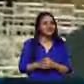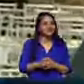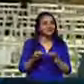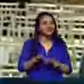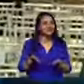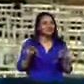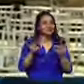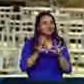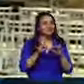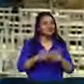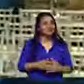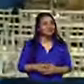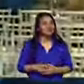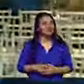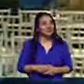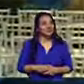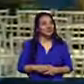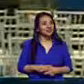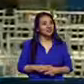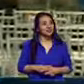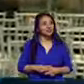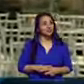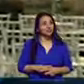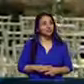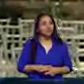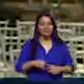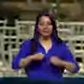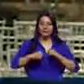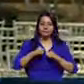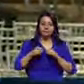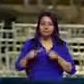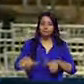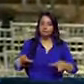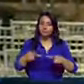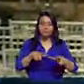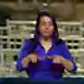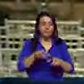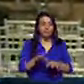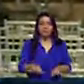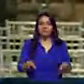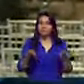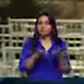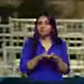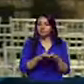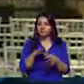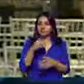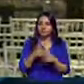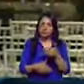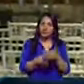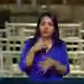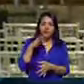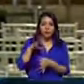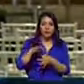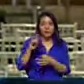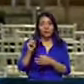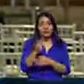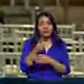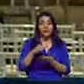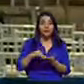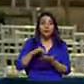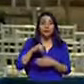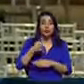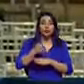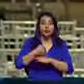importante la participación de la gente. Tuvimos jornadas y puntos claves, hitos del proceso electoral. Primero, la llegada de los miembros de las